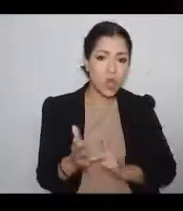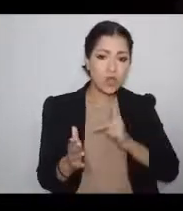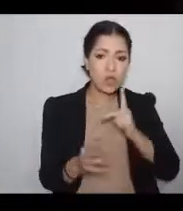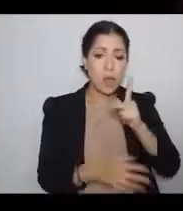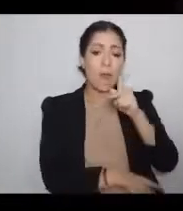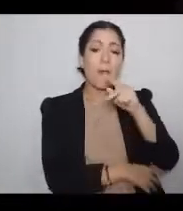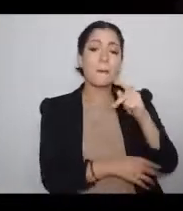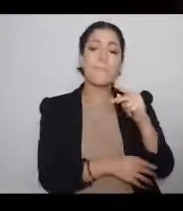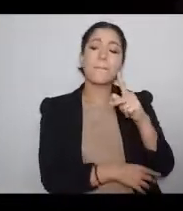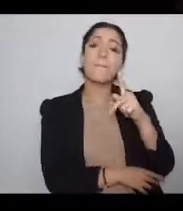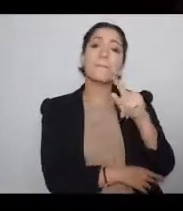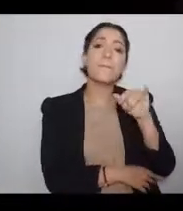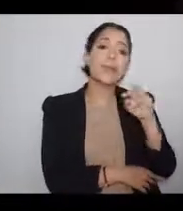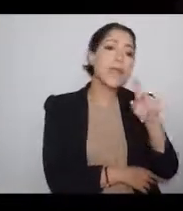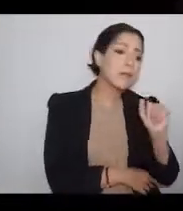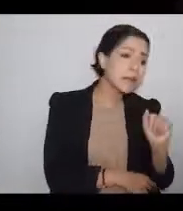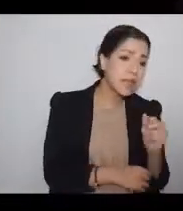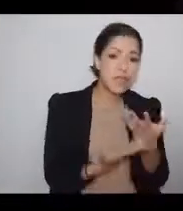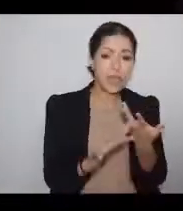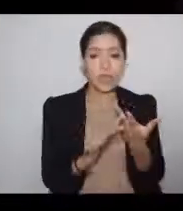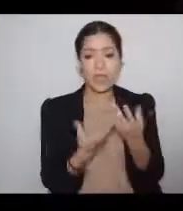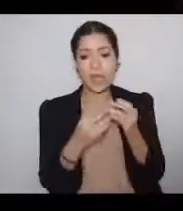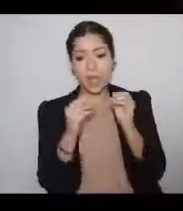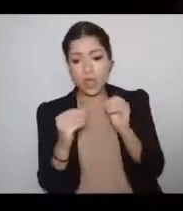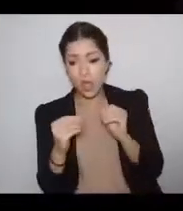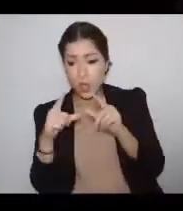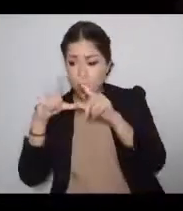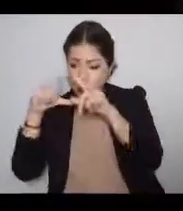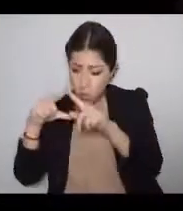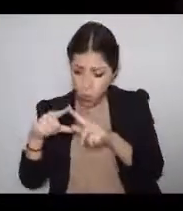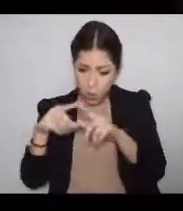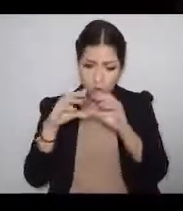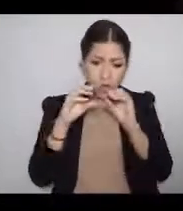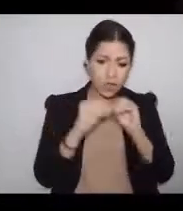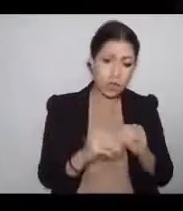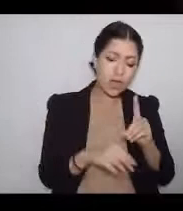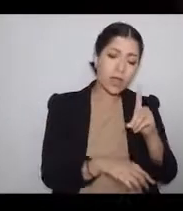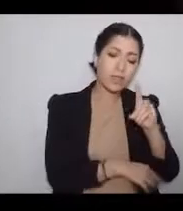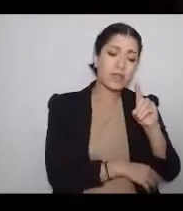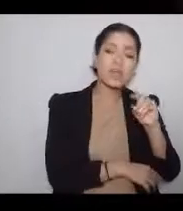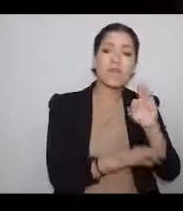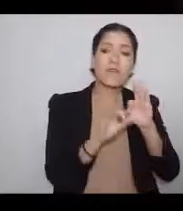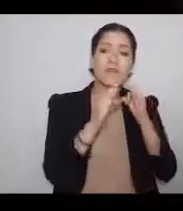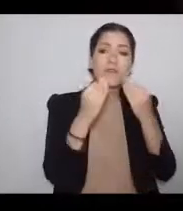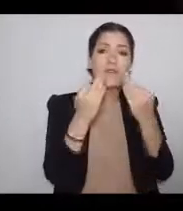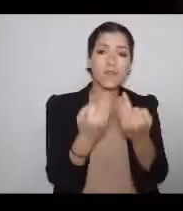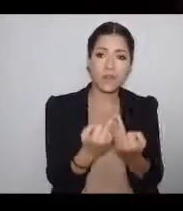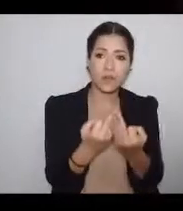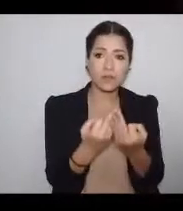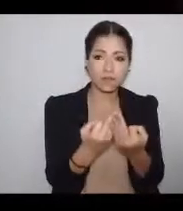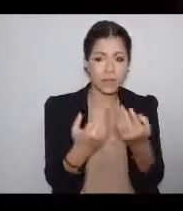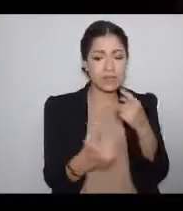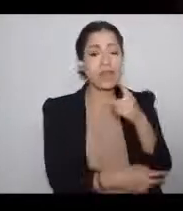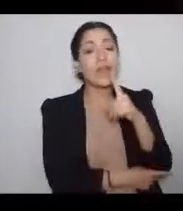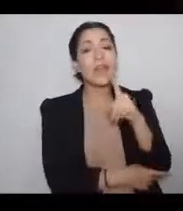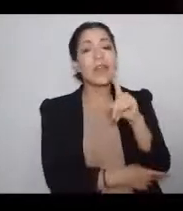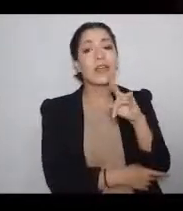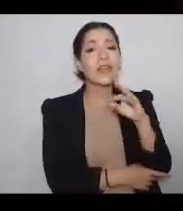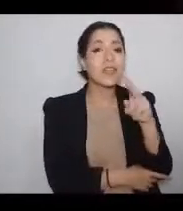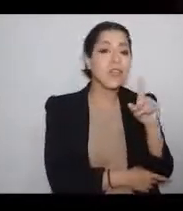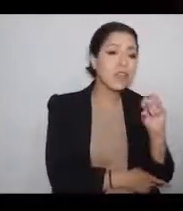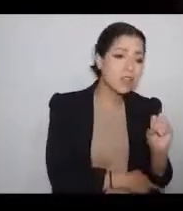La pirámide, el cubo, el octaedro, el